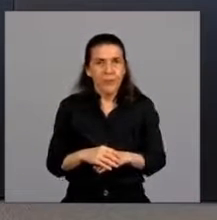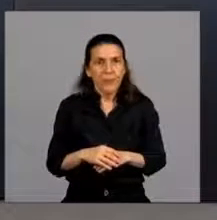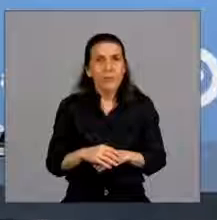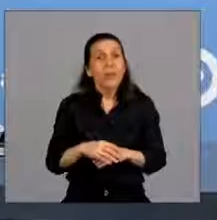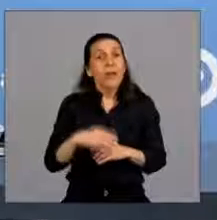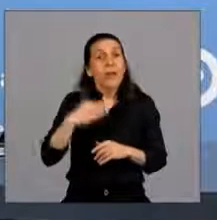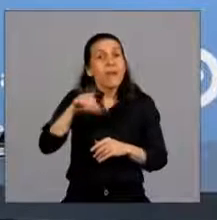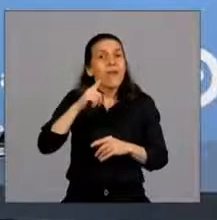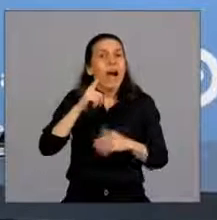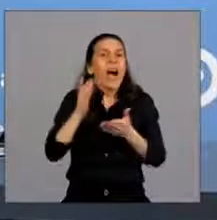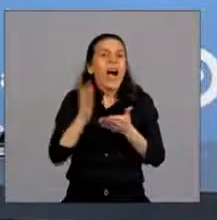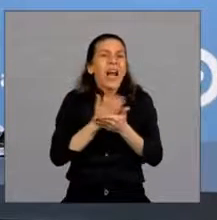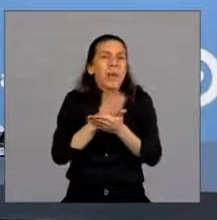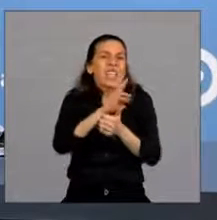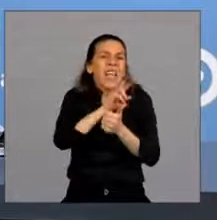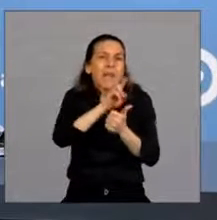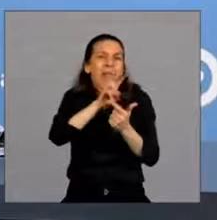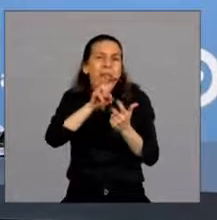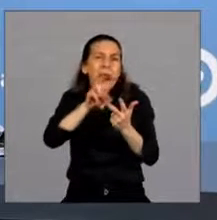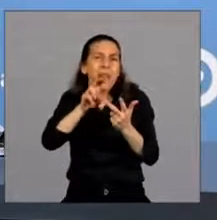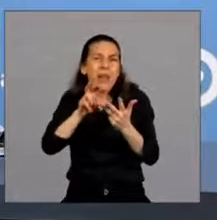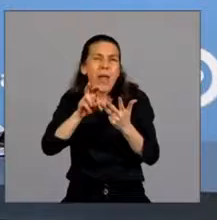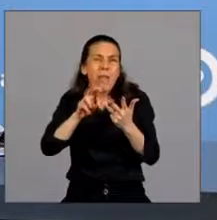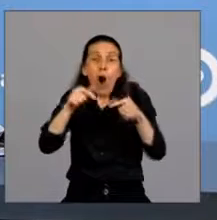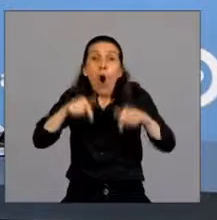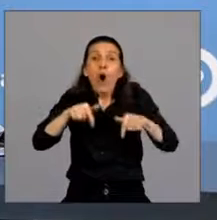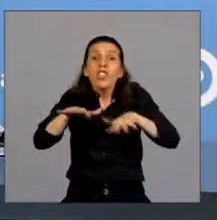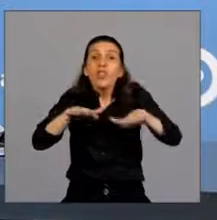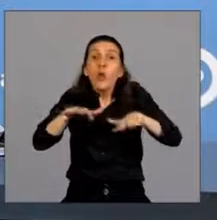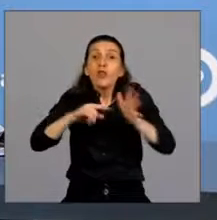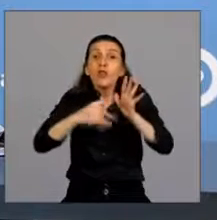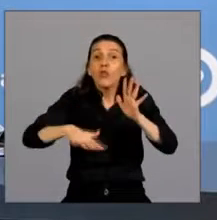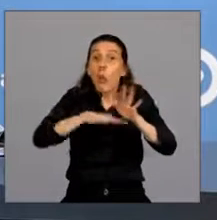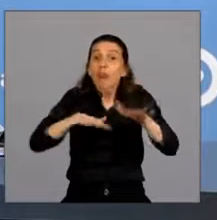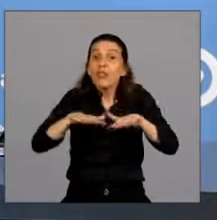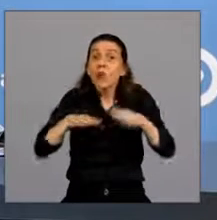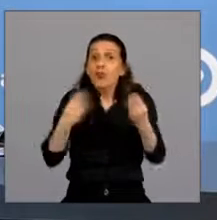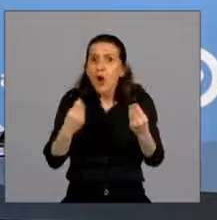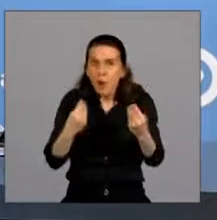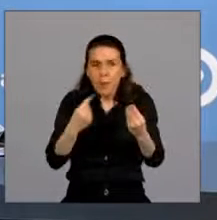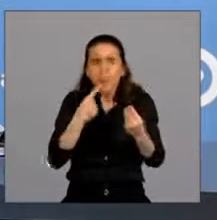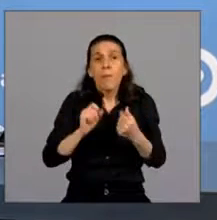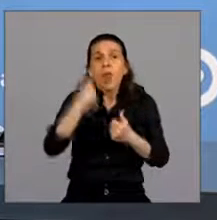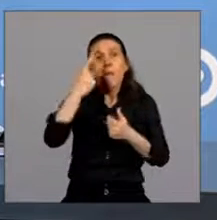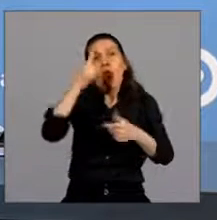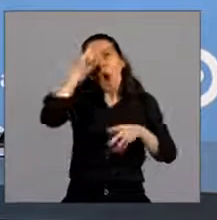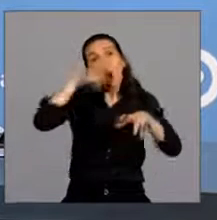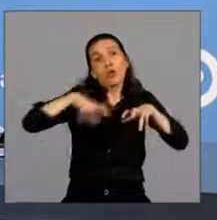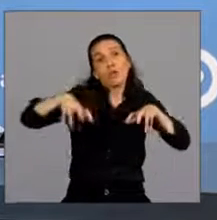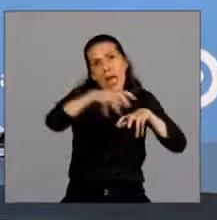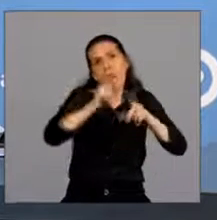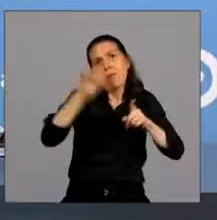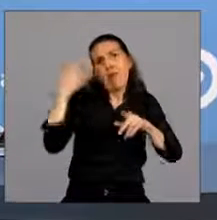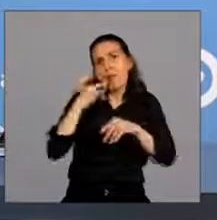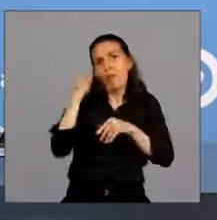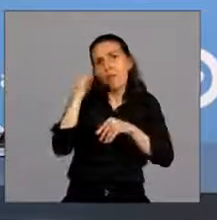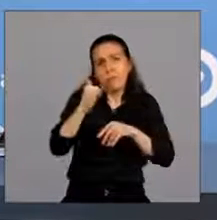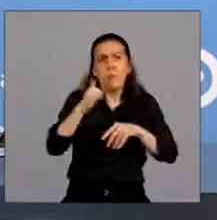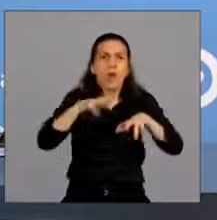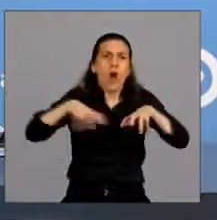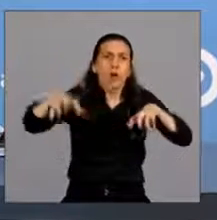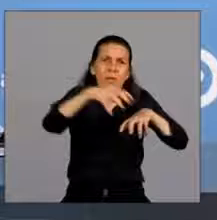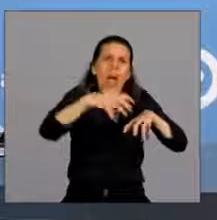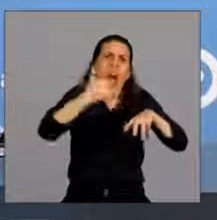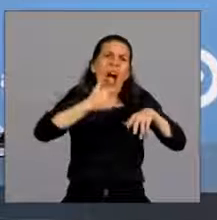Voy a repasar tema por tema cómo estamos hoy en la ciudad. Primero, el sistema de salud, lo que decía. Hemos